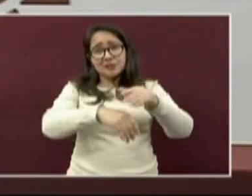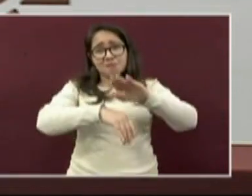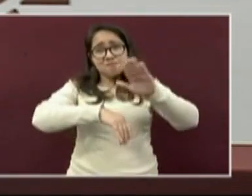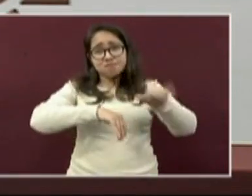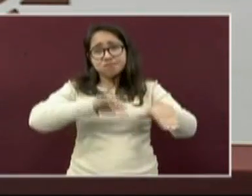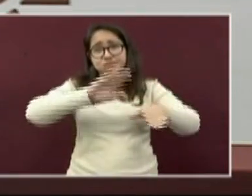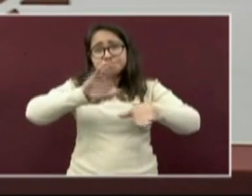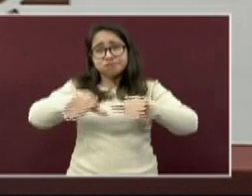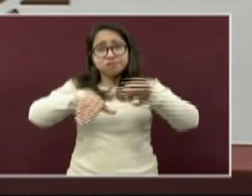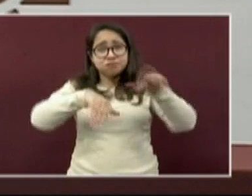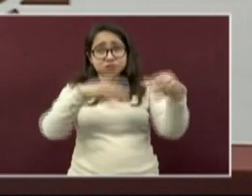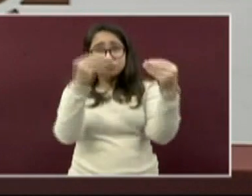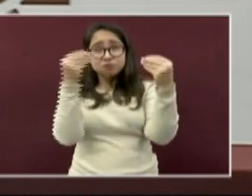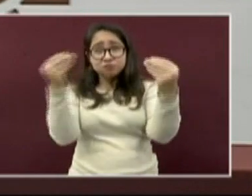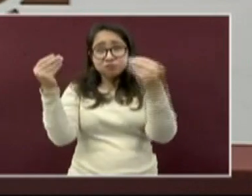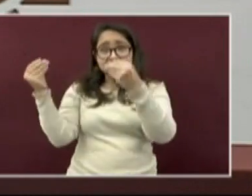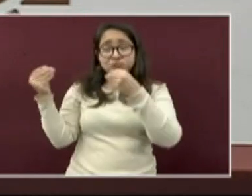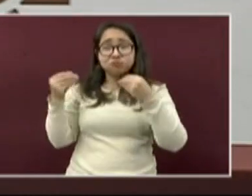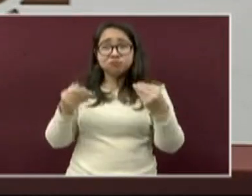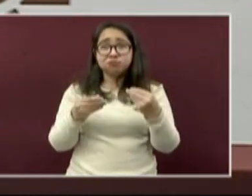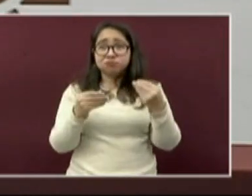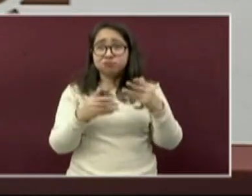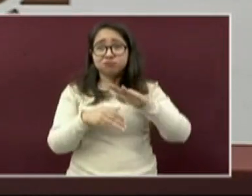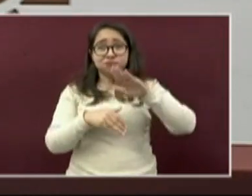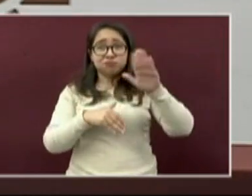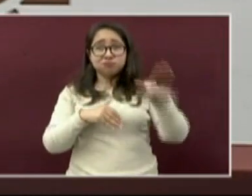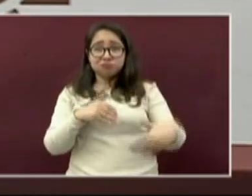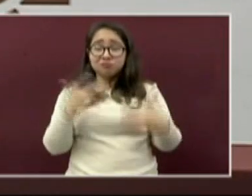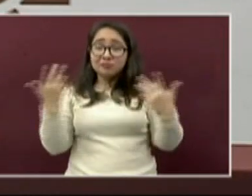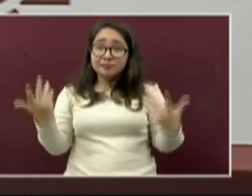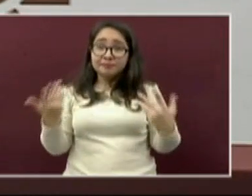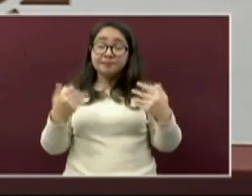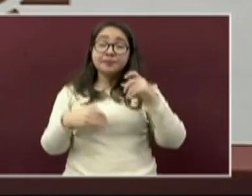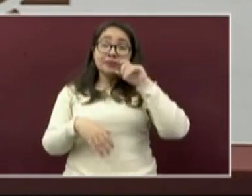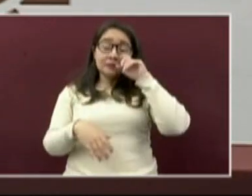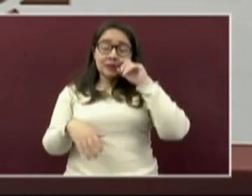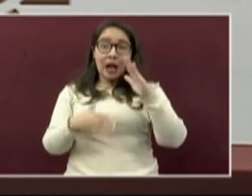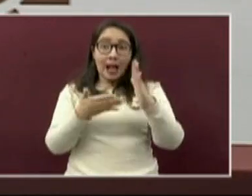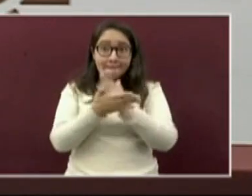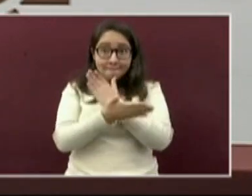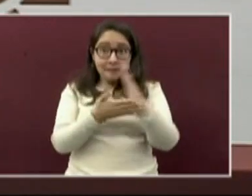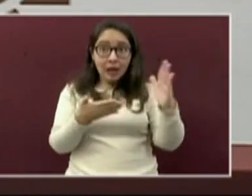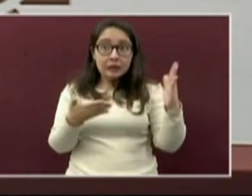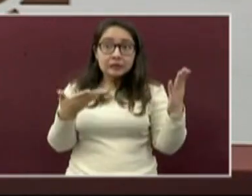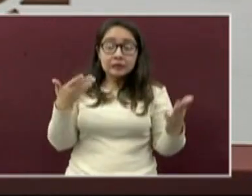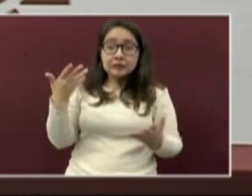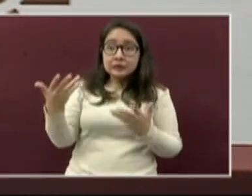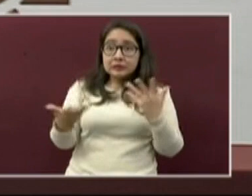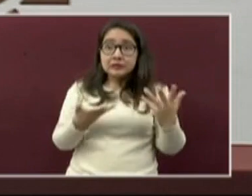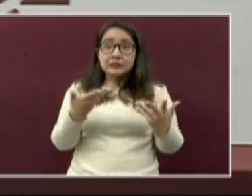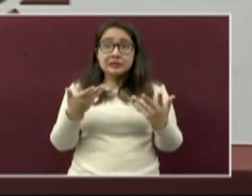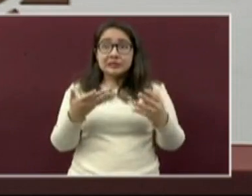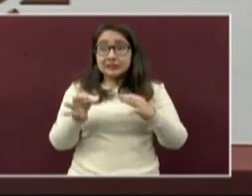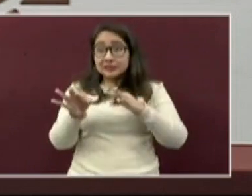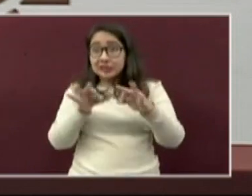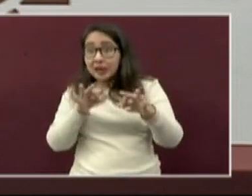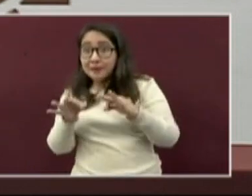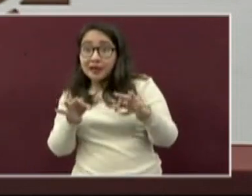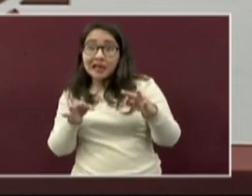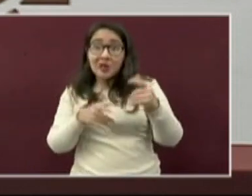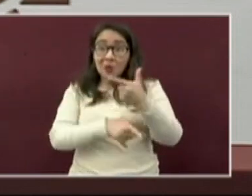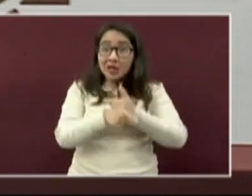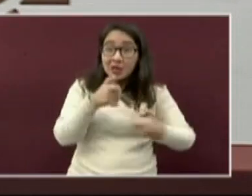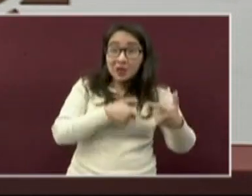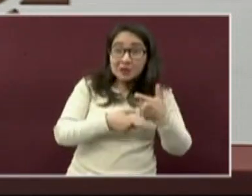muchos se fueron pero además de nuestra vida diaria nuestra productor productividad y también afectó a